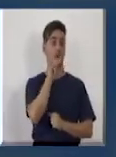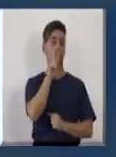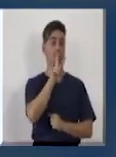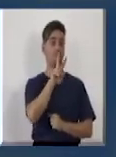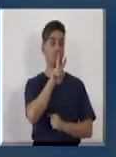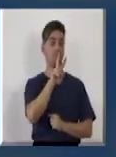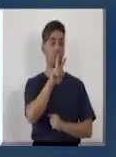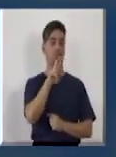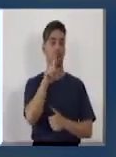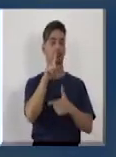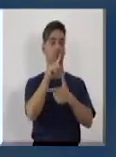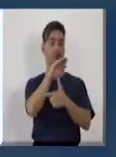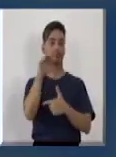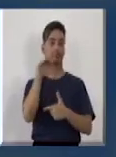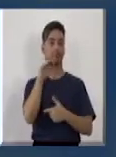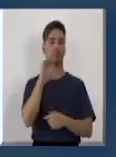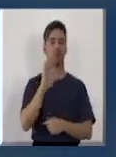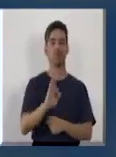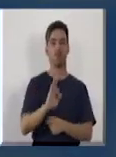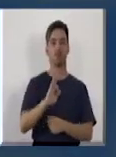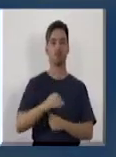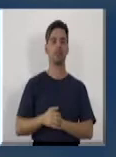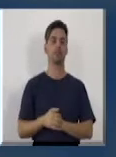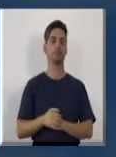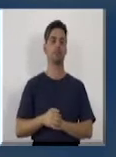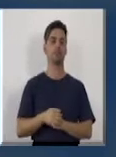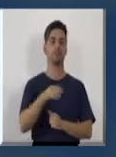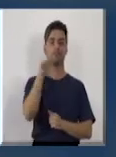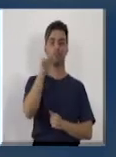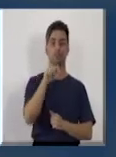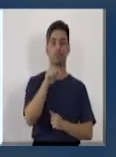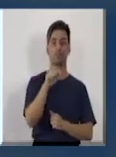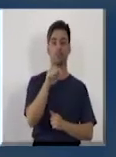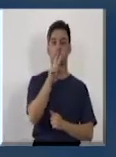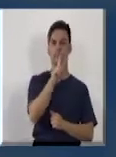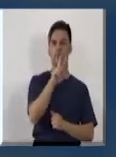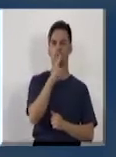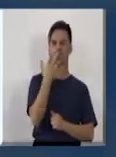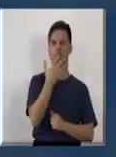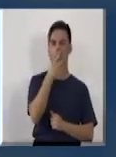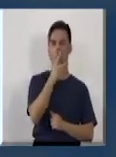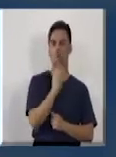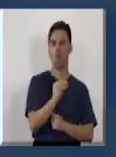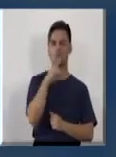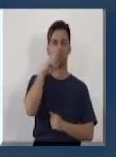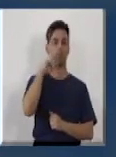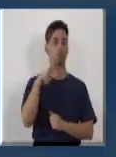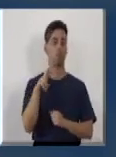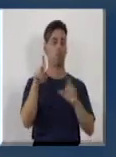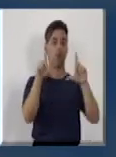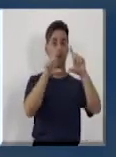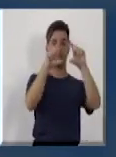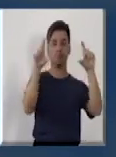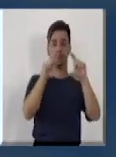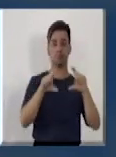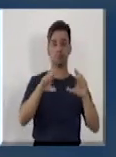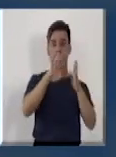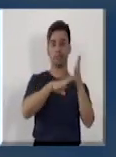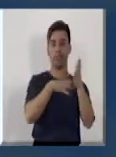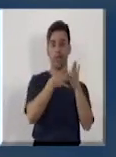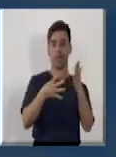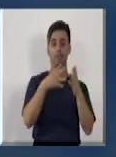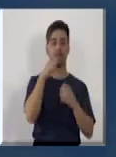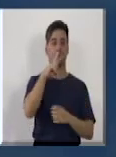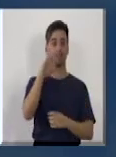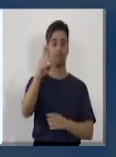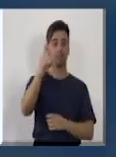velocidad entre la frecuencia. Por lo tanto, el valor de la velocidad, ¿dónde lo voy a ir a buscar? A la tabla, que tiene un valor de 1500